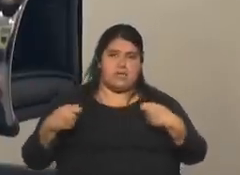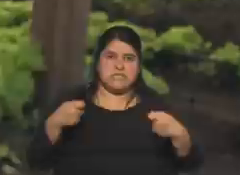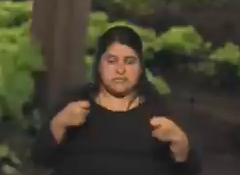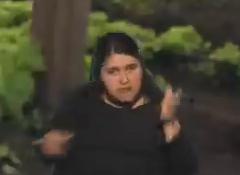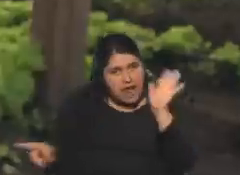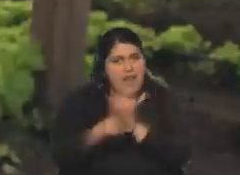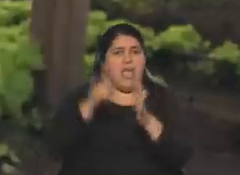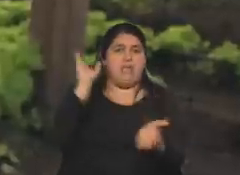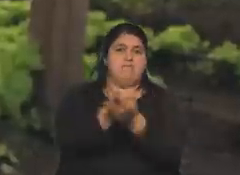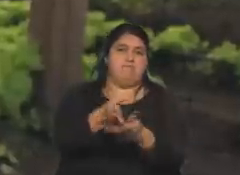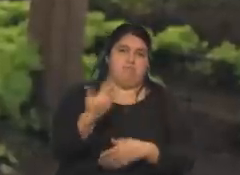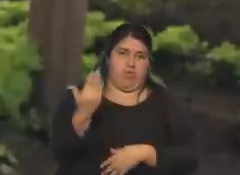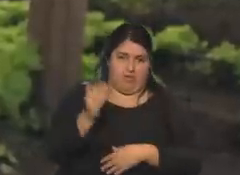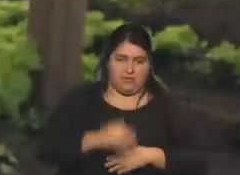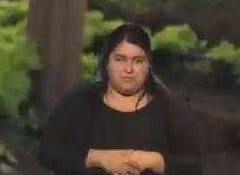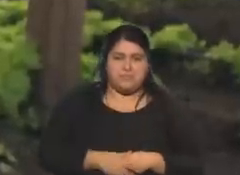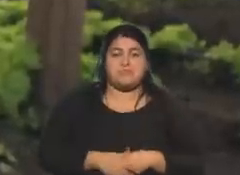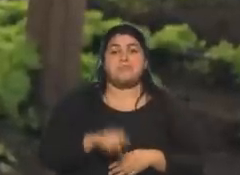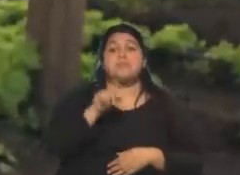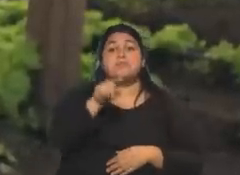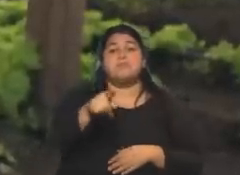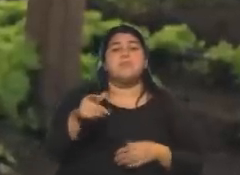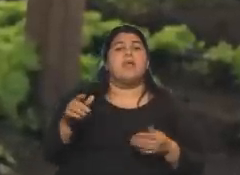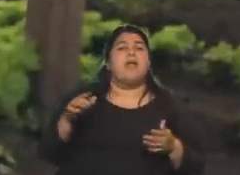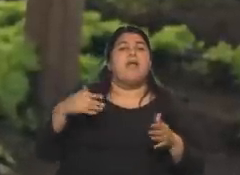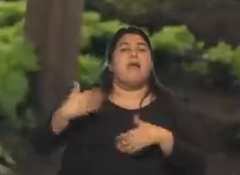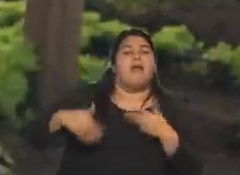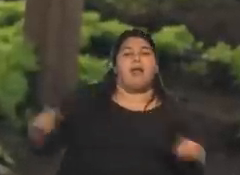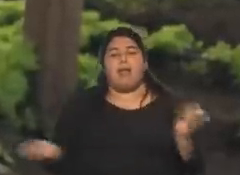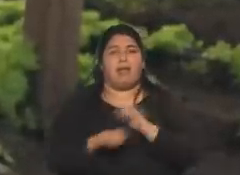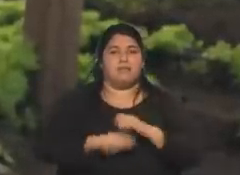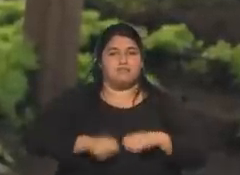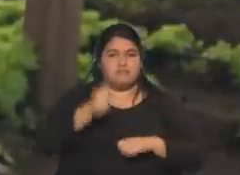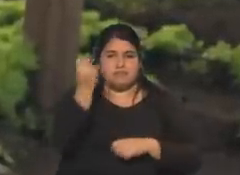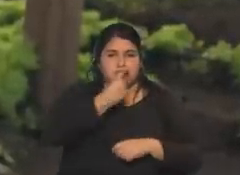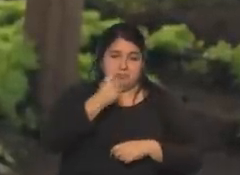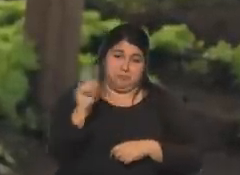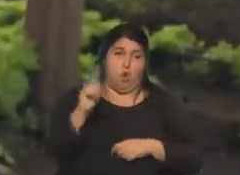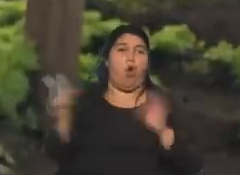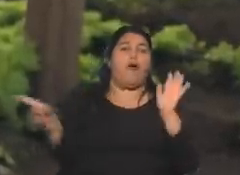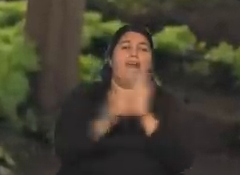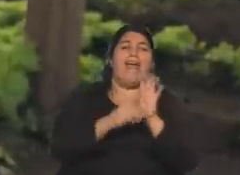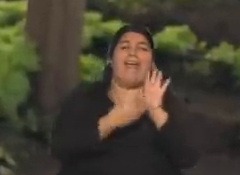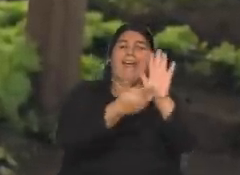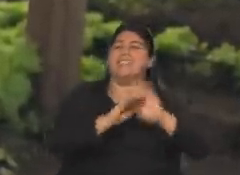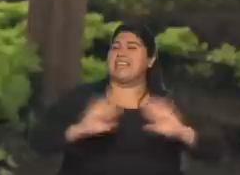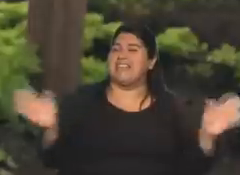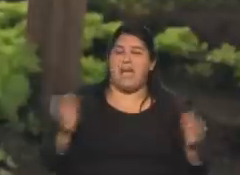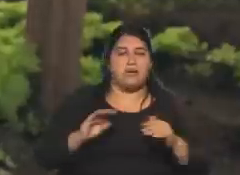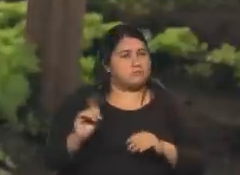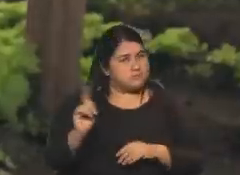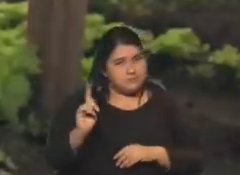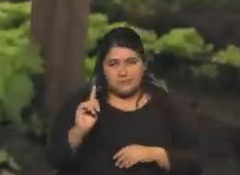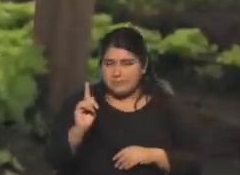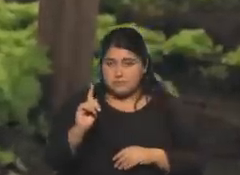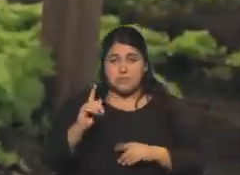ley. Un modelo de producción de alimentos no se cambia de la noche a la mañana. No es ni siquiera dictar una ley, no es bajar una palanca. Acá